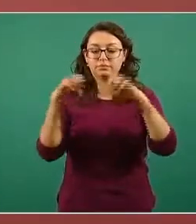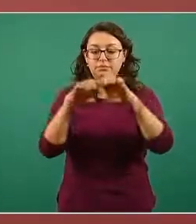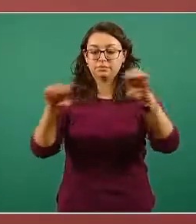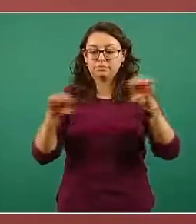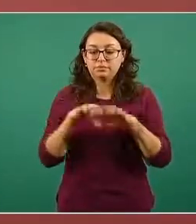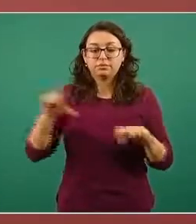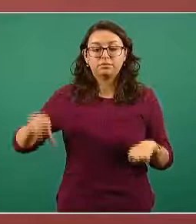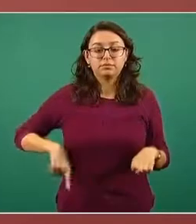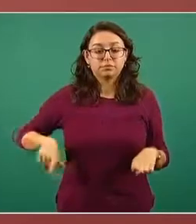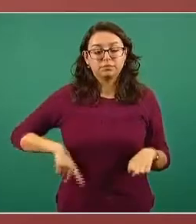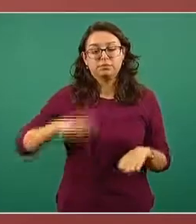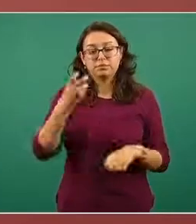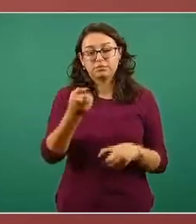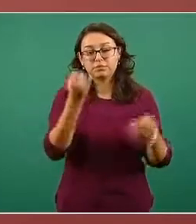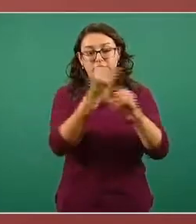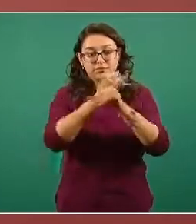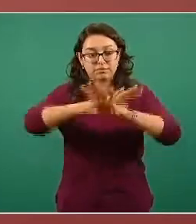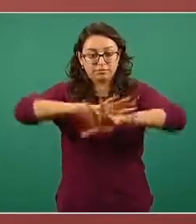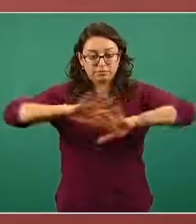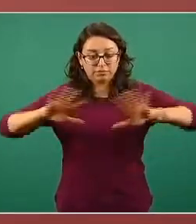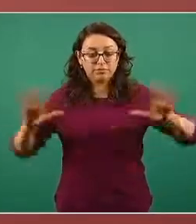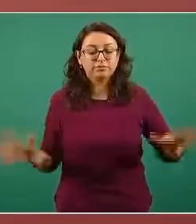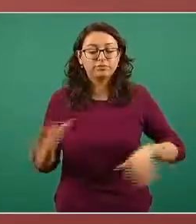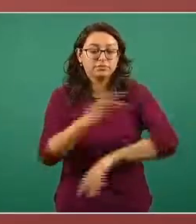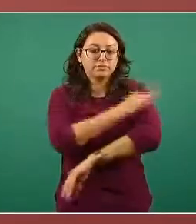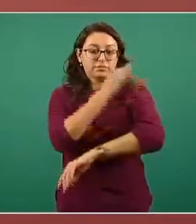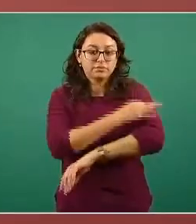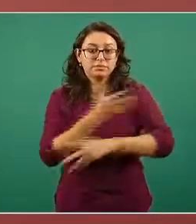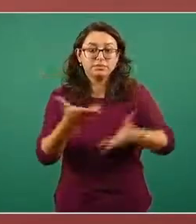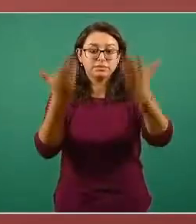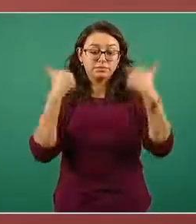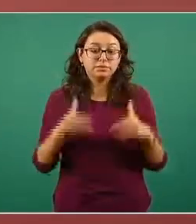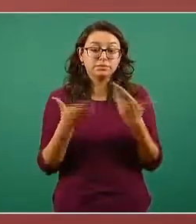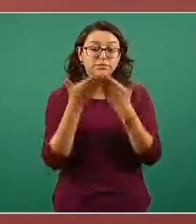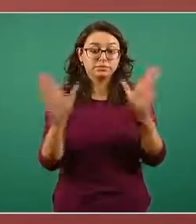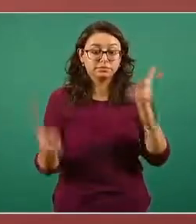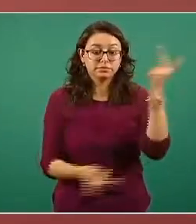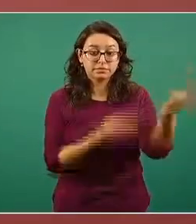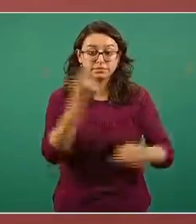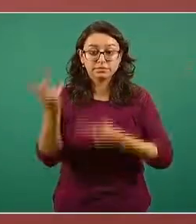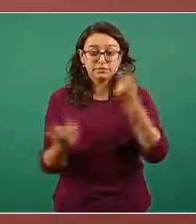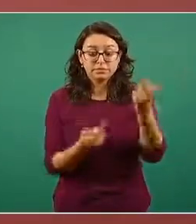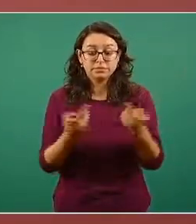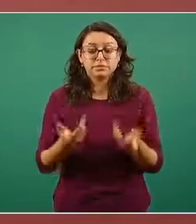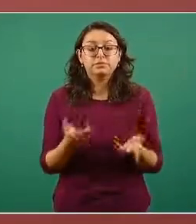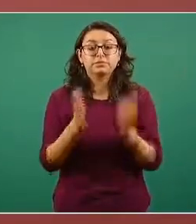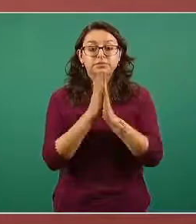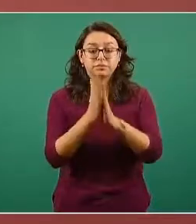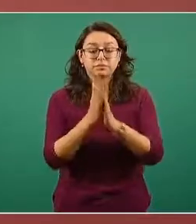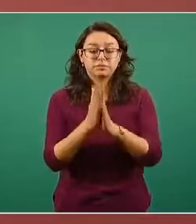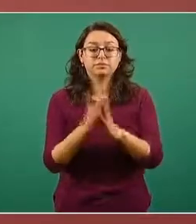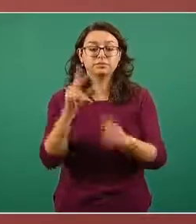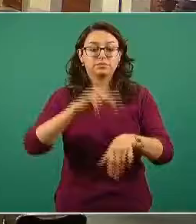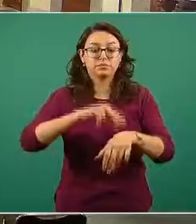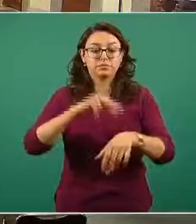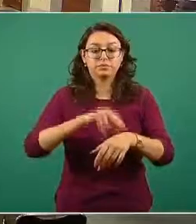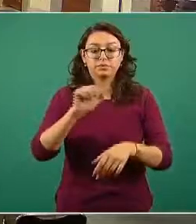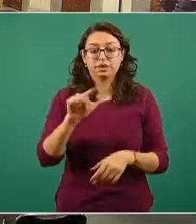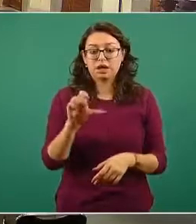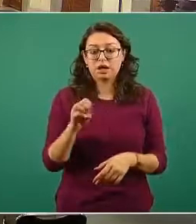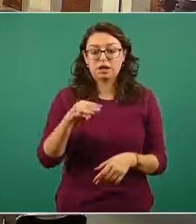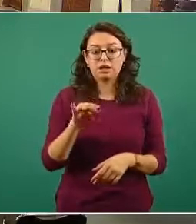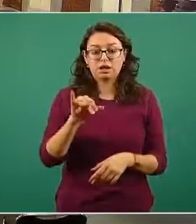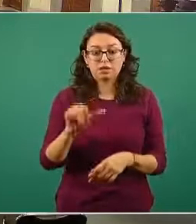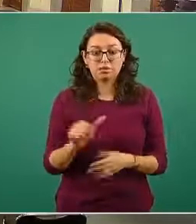segundo segmento de vacunas y abrimos a preguntas y comentarios. Le pido al doctor Aromía, si es tan amable, si nos